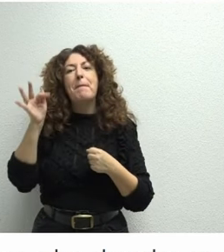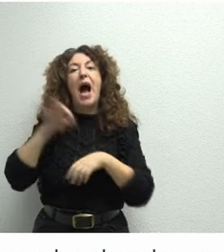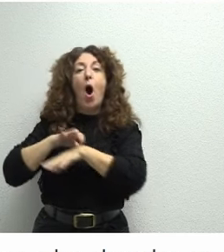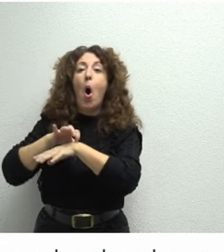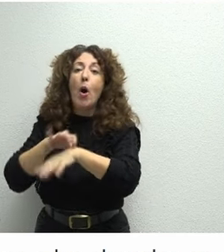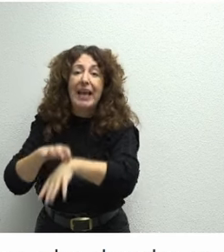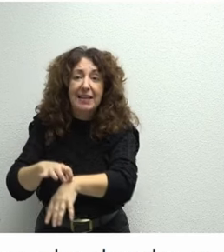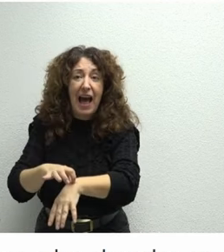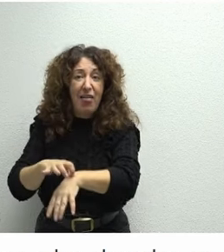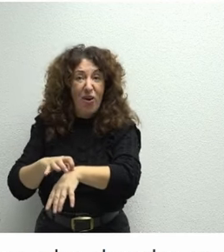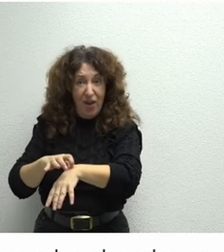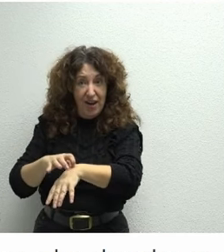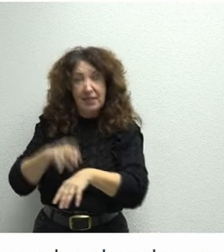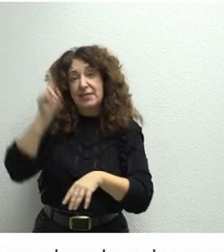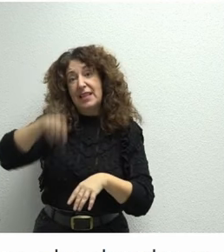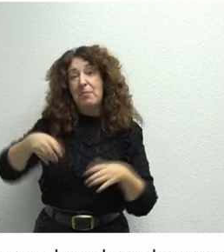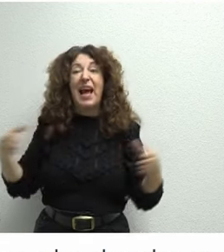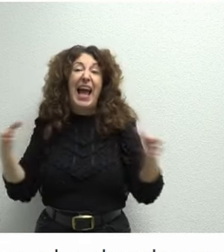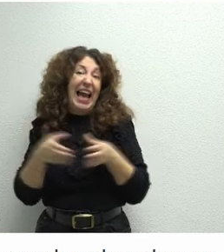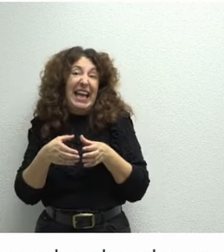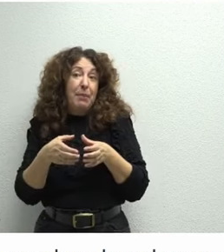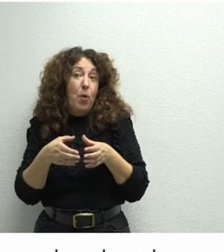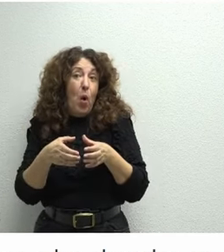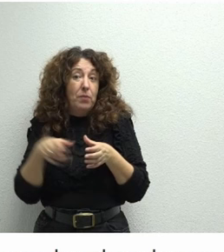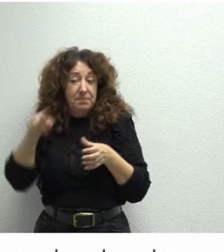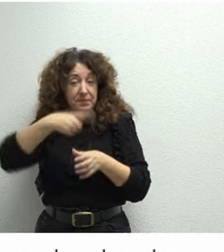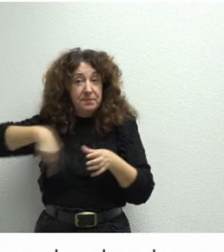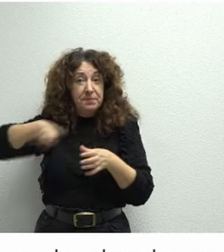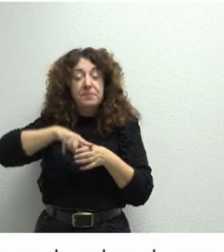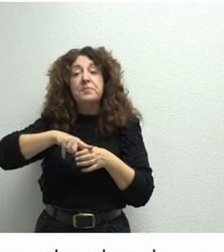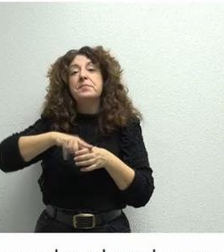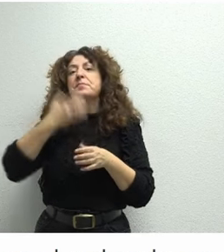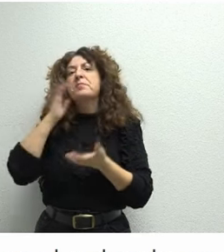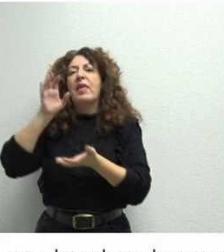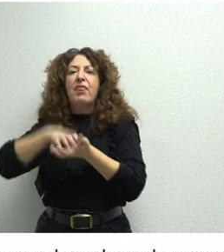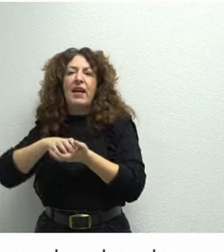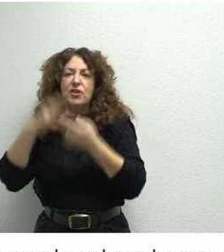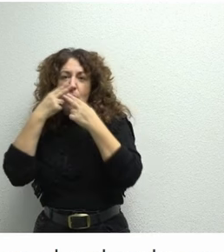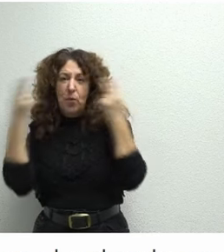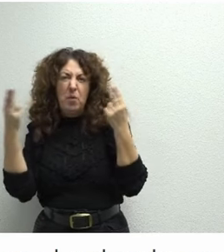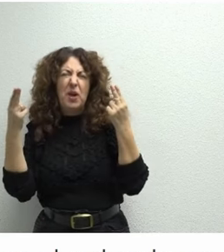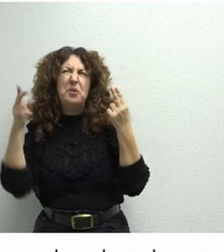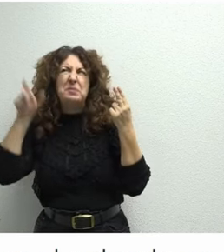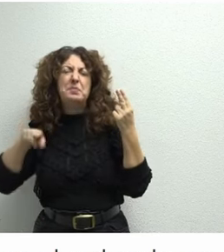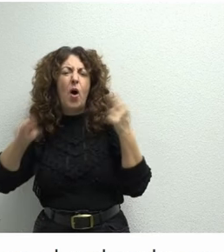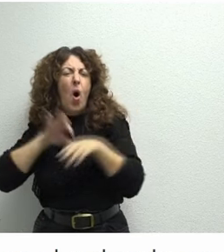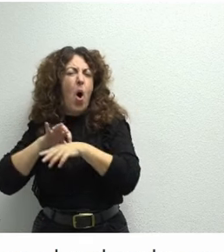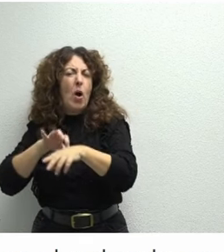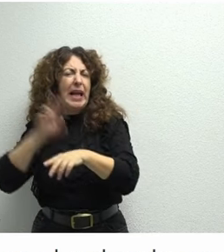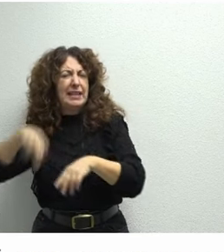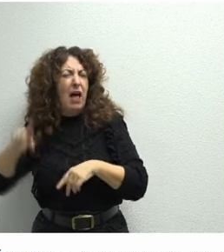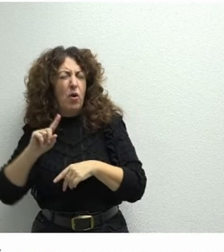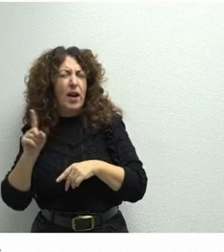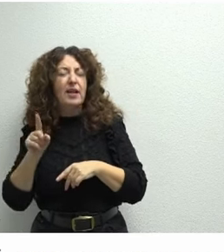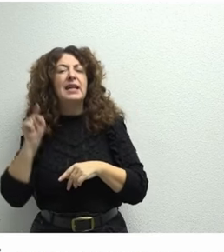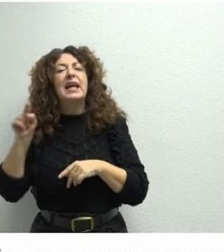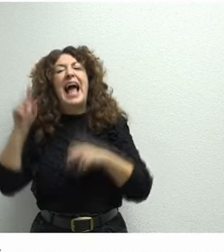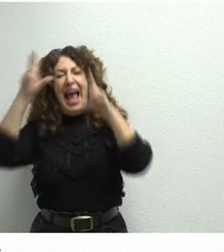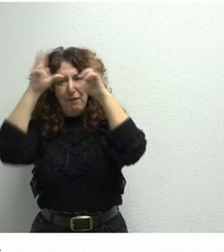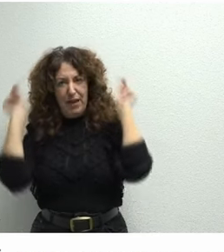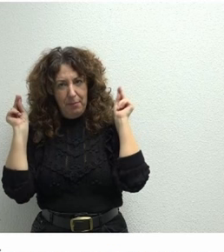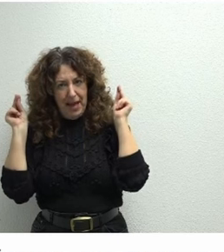bueno en el equipo de en el centro de Educación Especial público no son las orientadoras son eh las